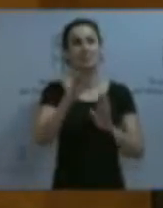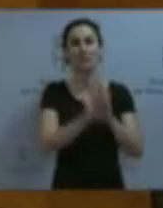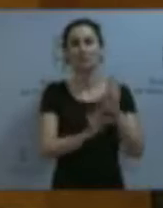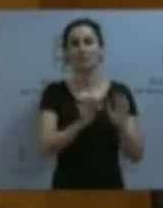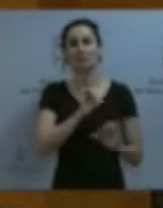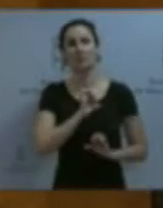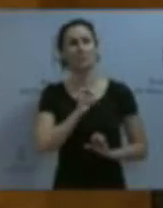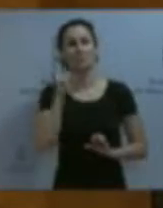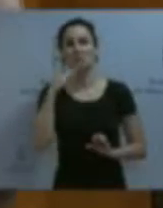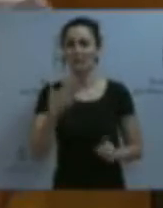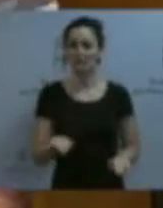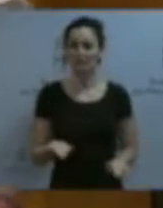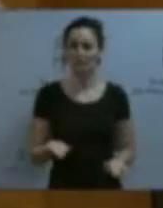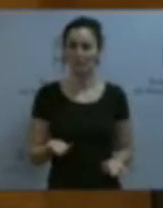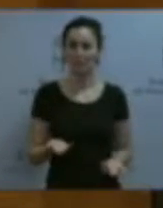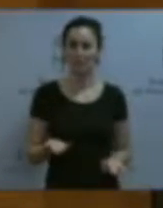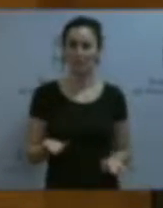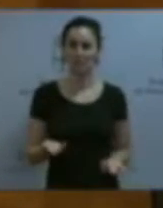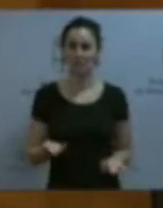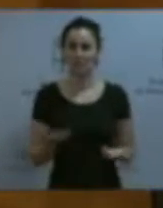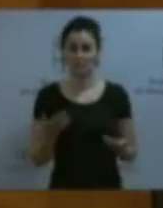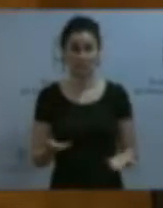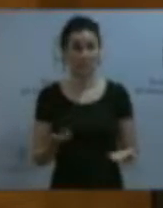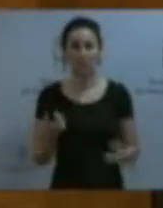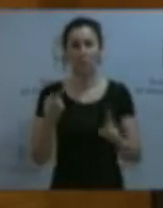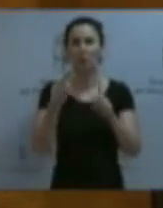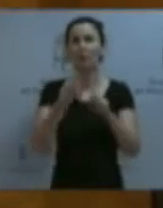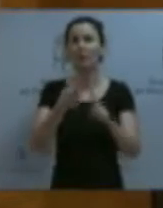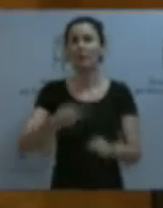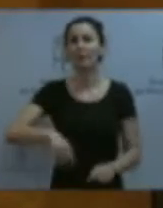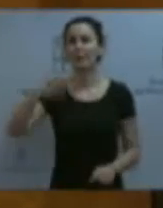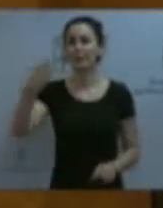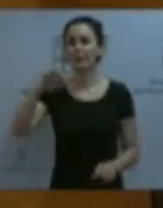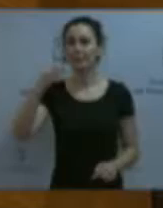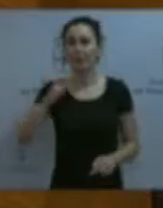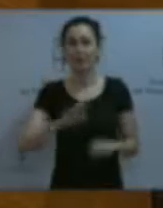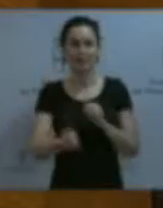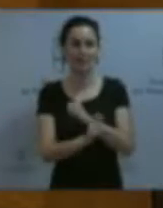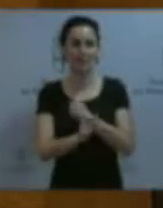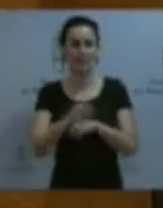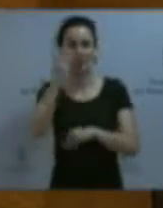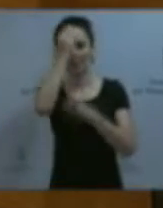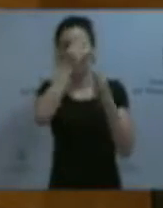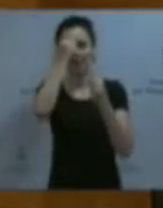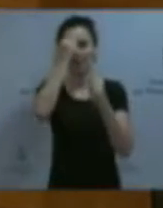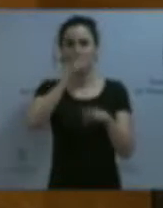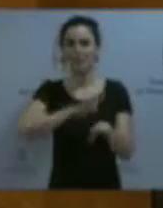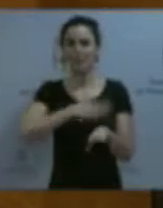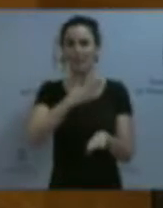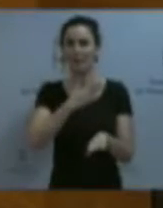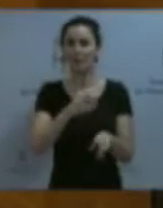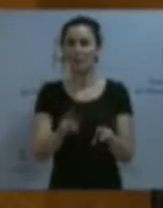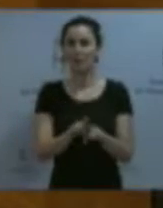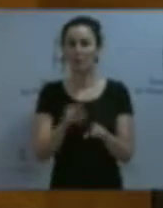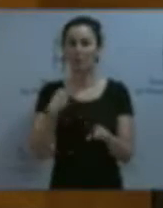de espera, ¿no? Y al fin y al cabo el único recurso, la única estrategia o planteamiento que tiene la